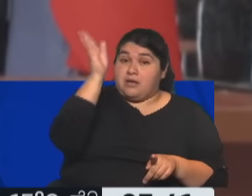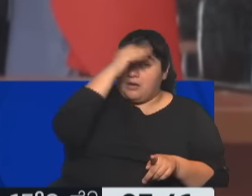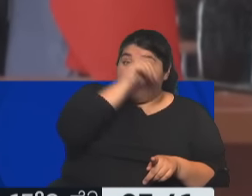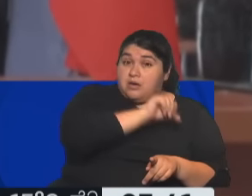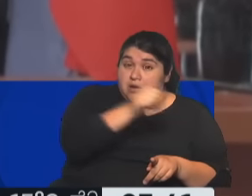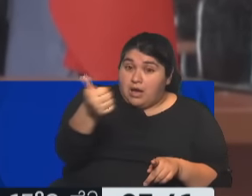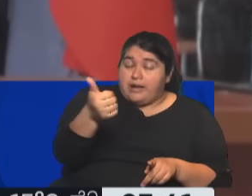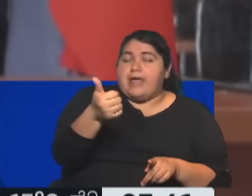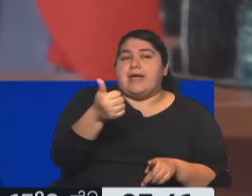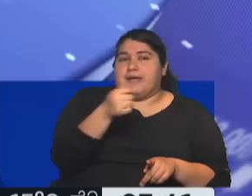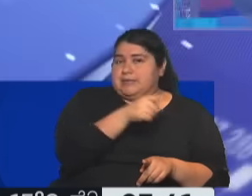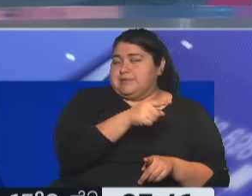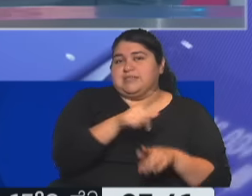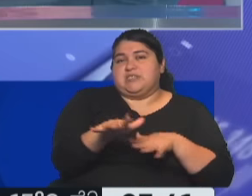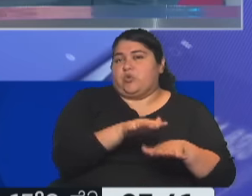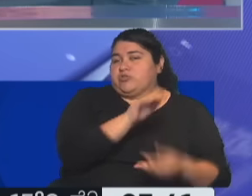escenario.